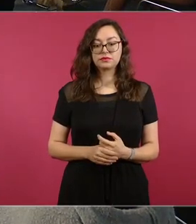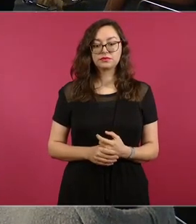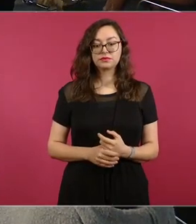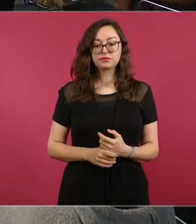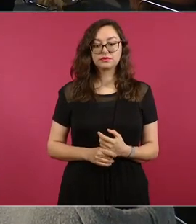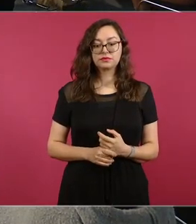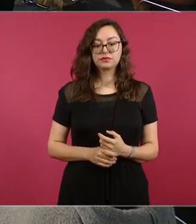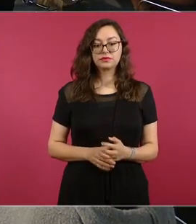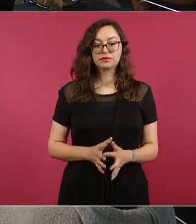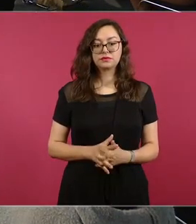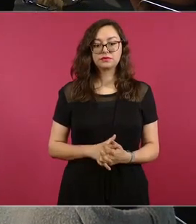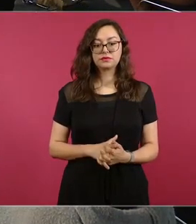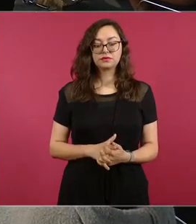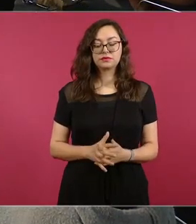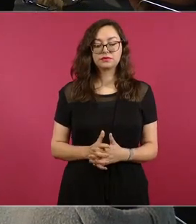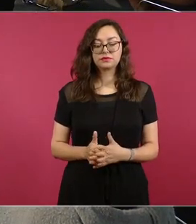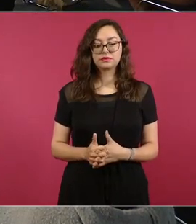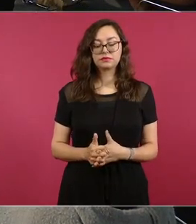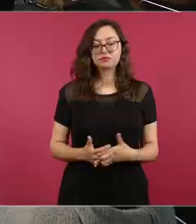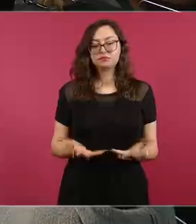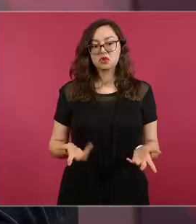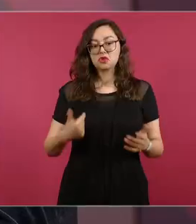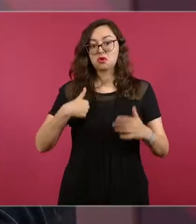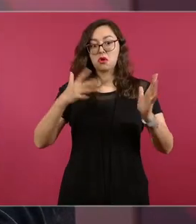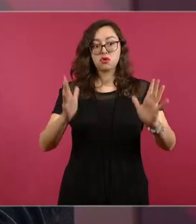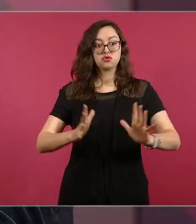varias elecciones,